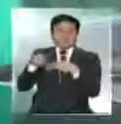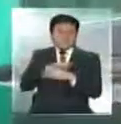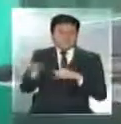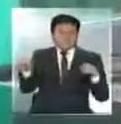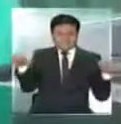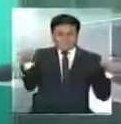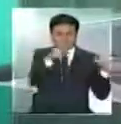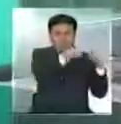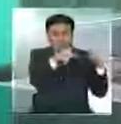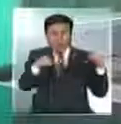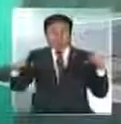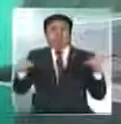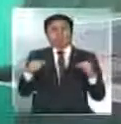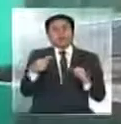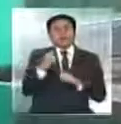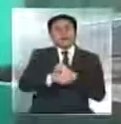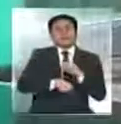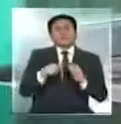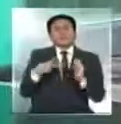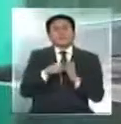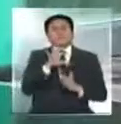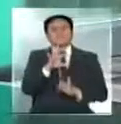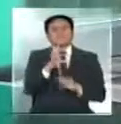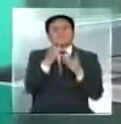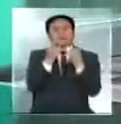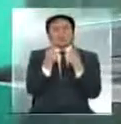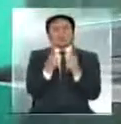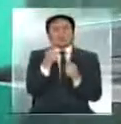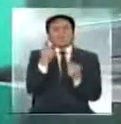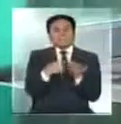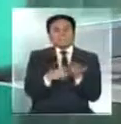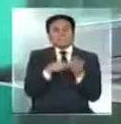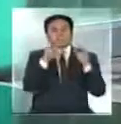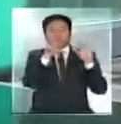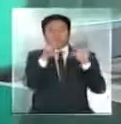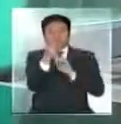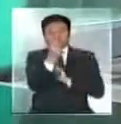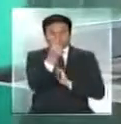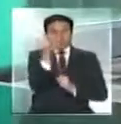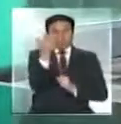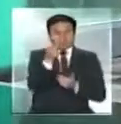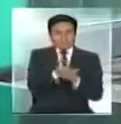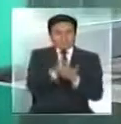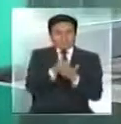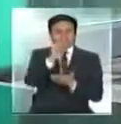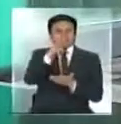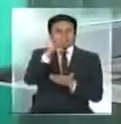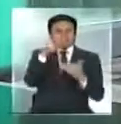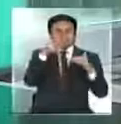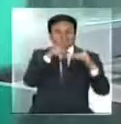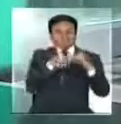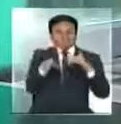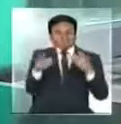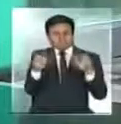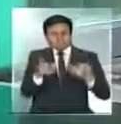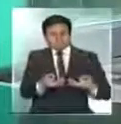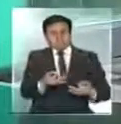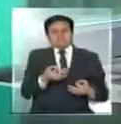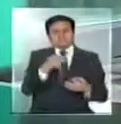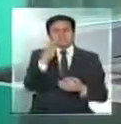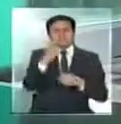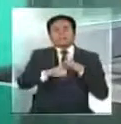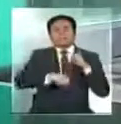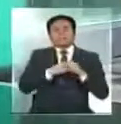Mar, el año 2005 este tramo estaba en 1.800 pesos. Mire, 13 años después,